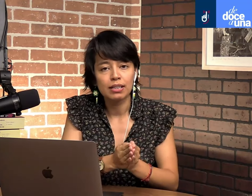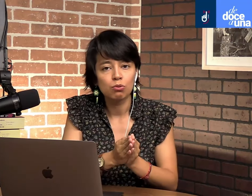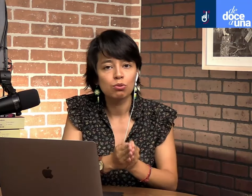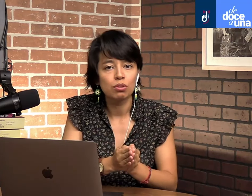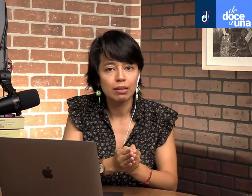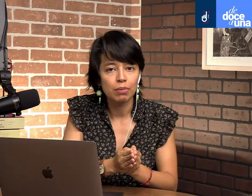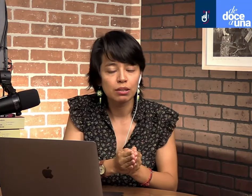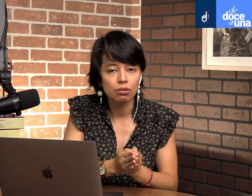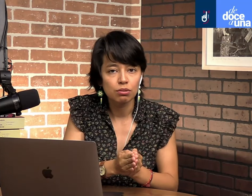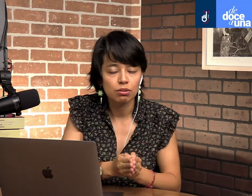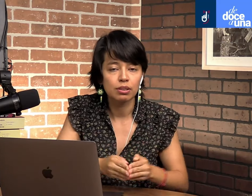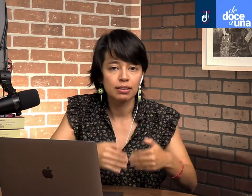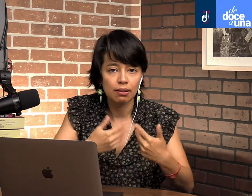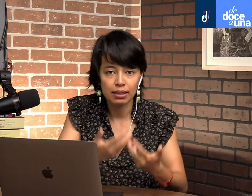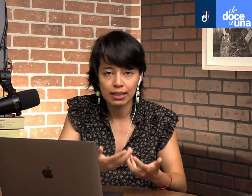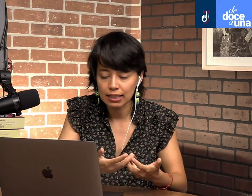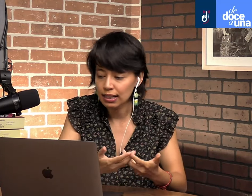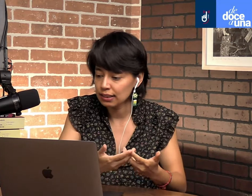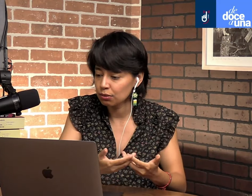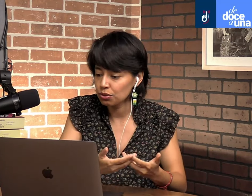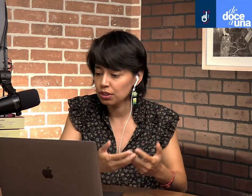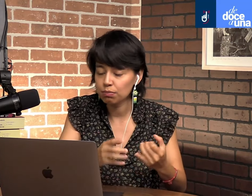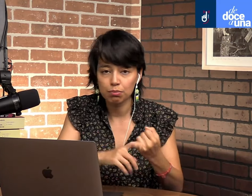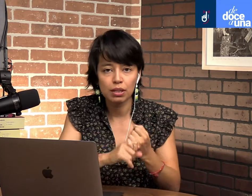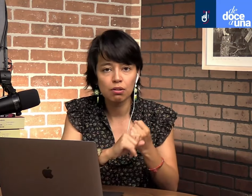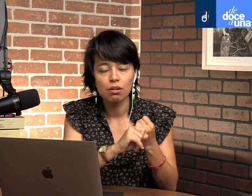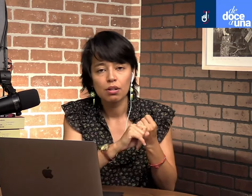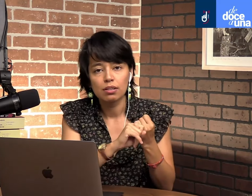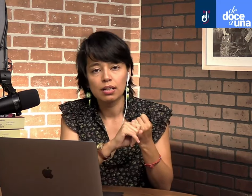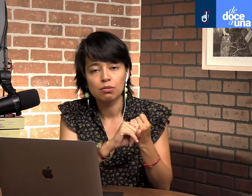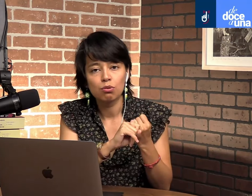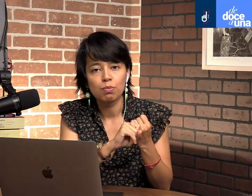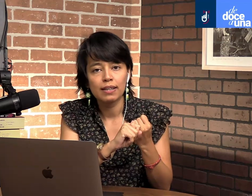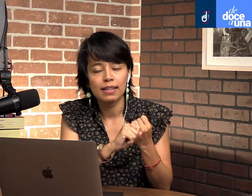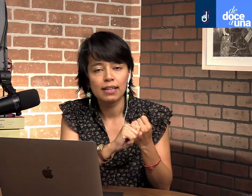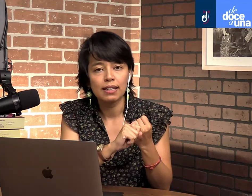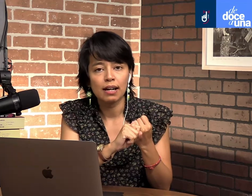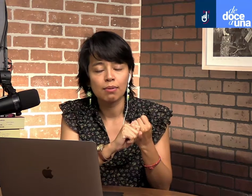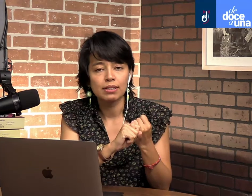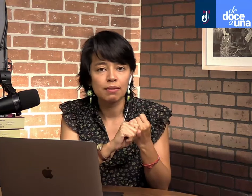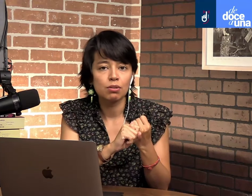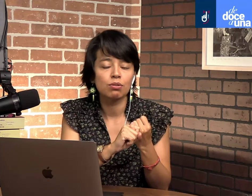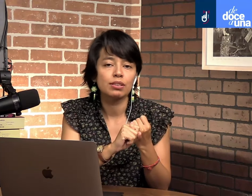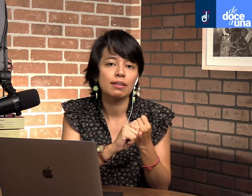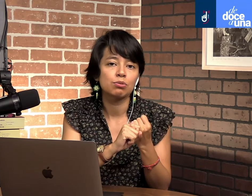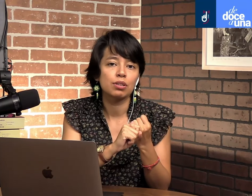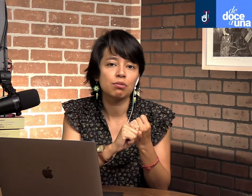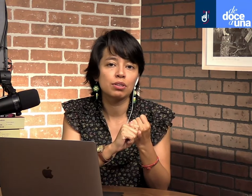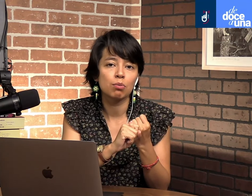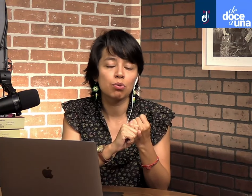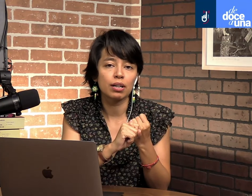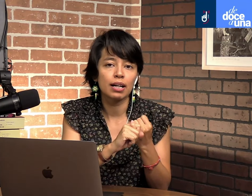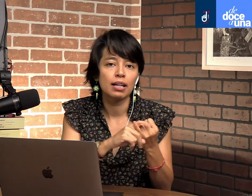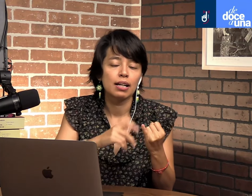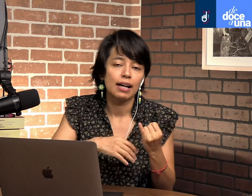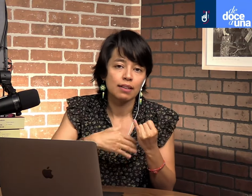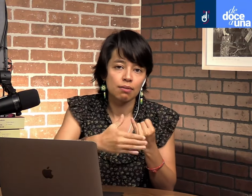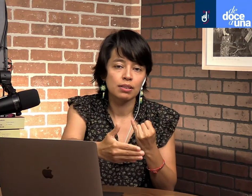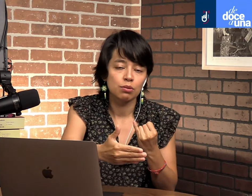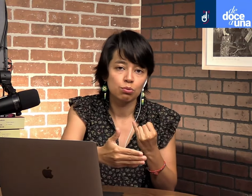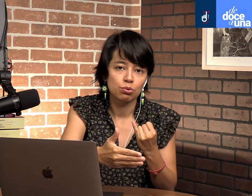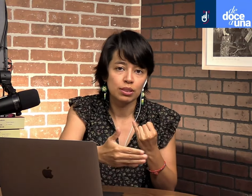particularmente de algunos elementos que estaban allá esa noche. Primero, se les culpa de haber sabido lo que estaba sucediendo en tiempo real